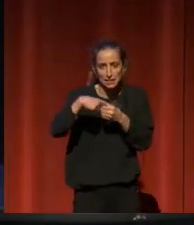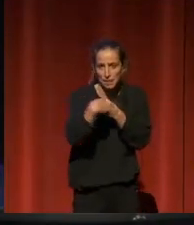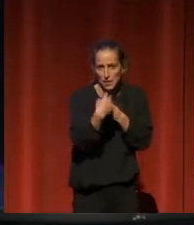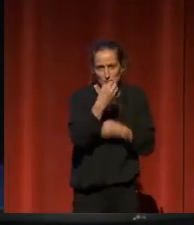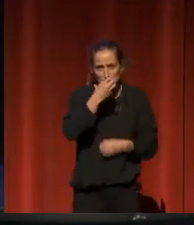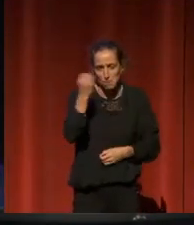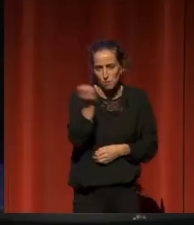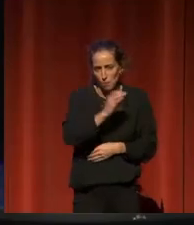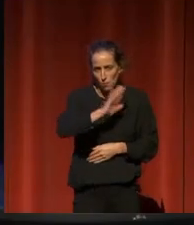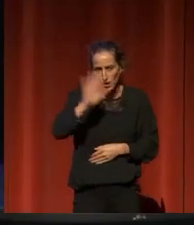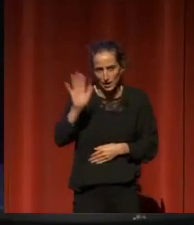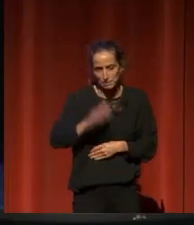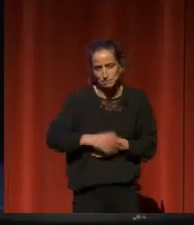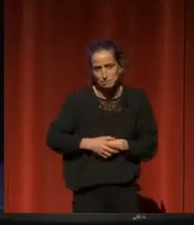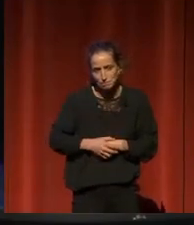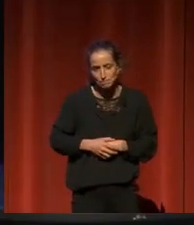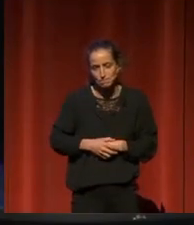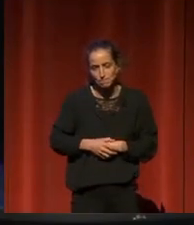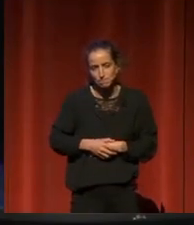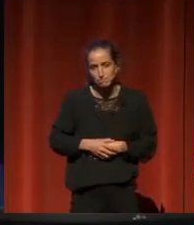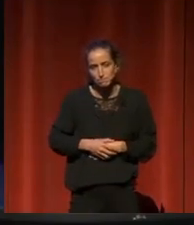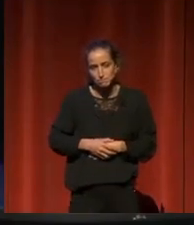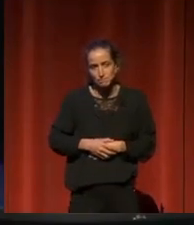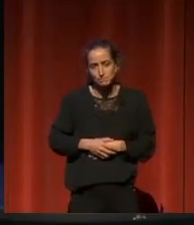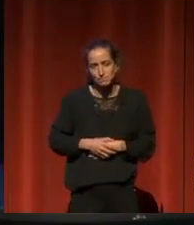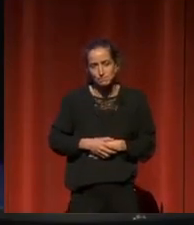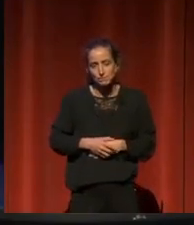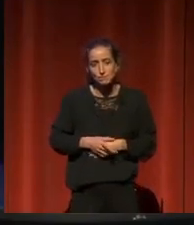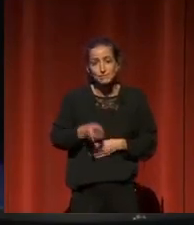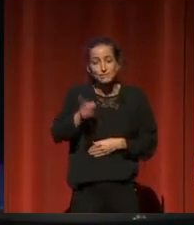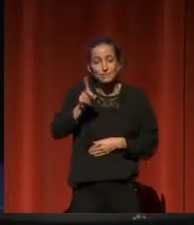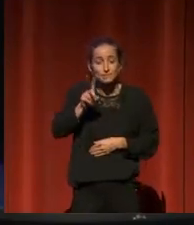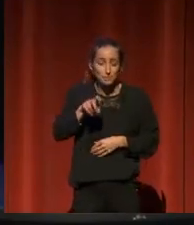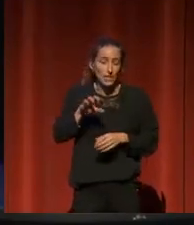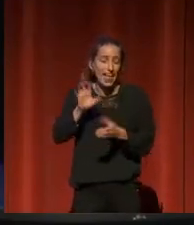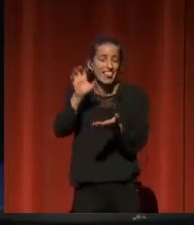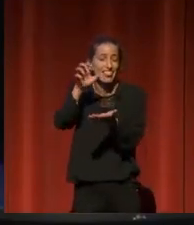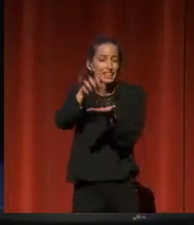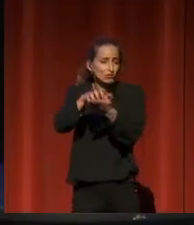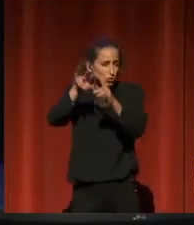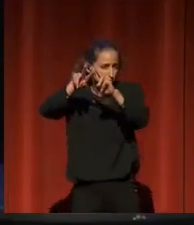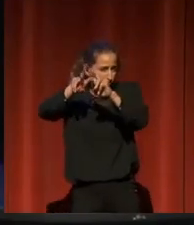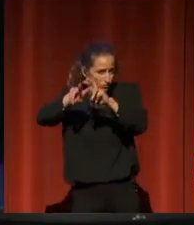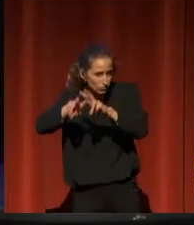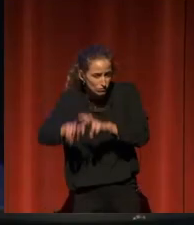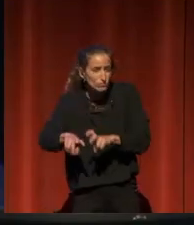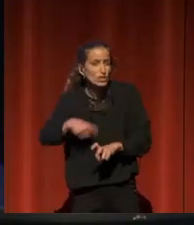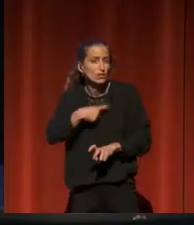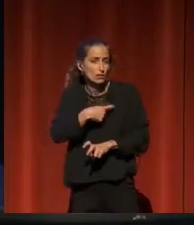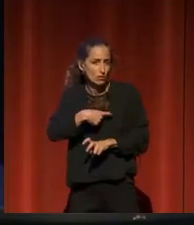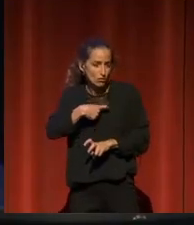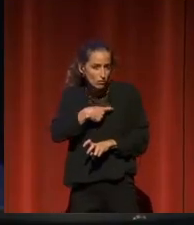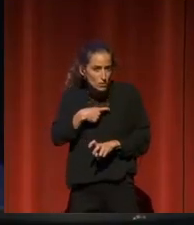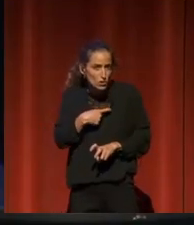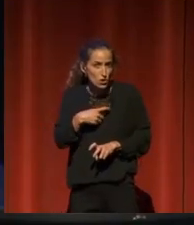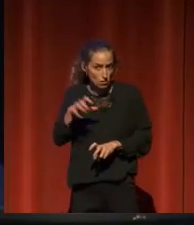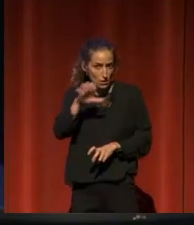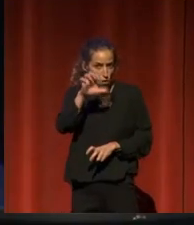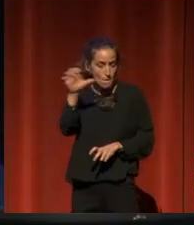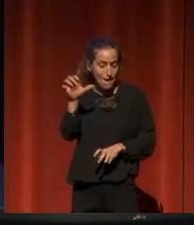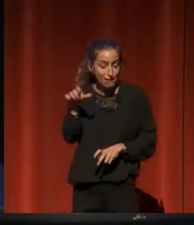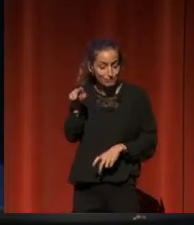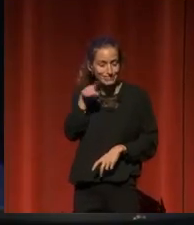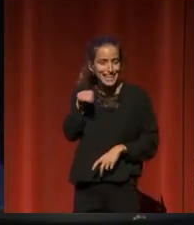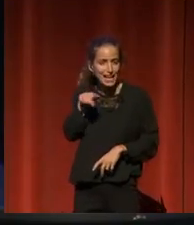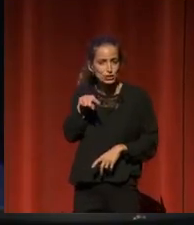eh después joint research Center de la comisión europea Ah